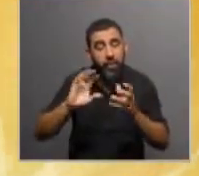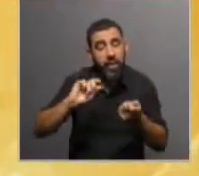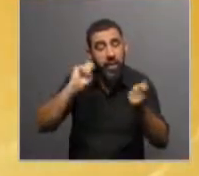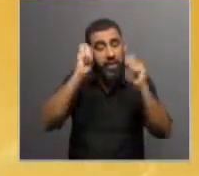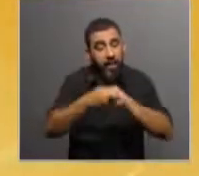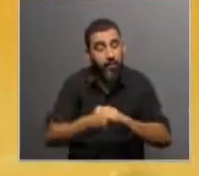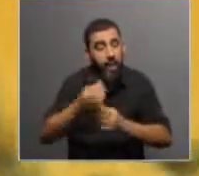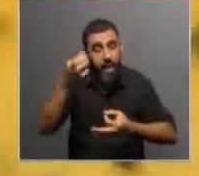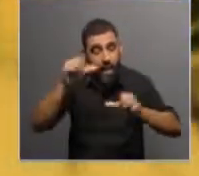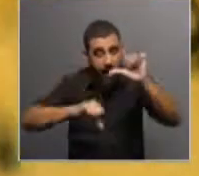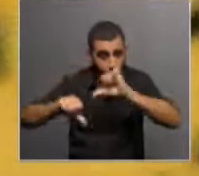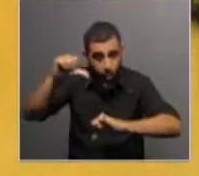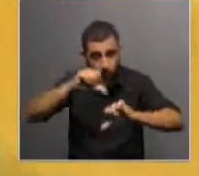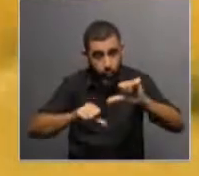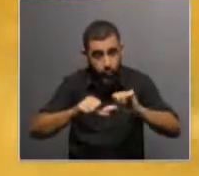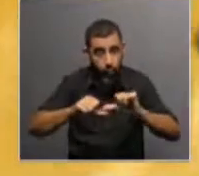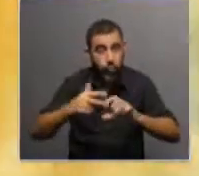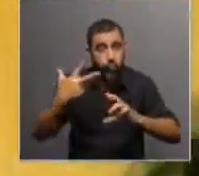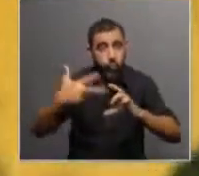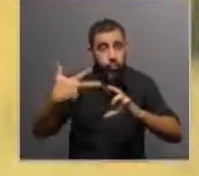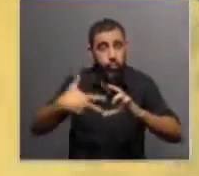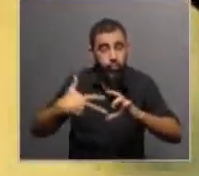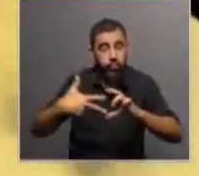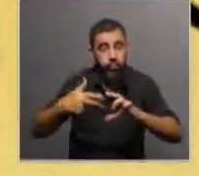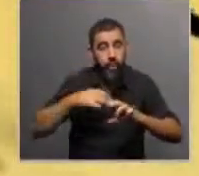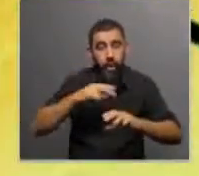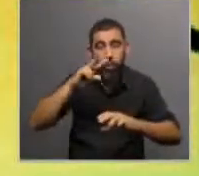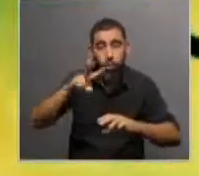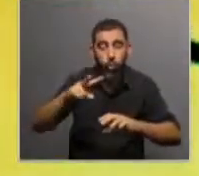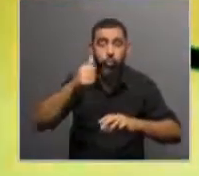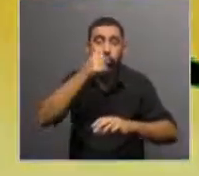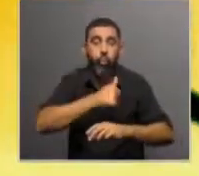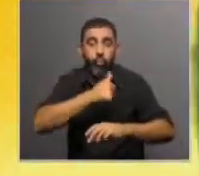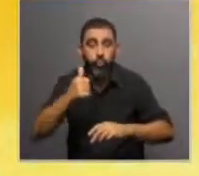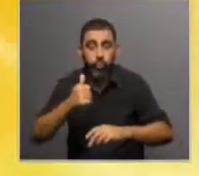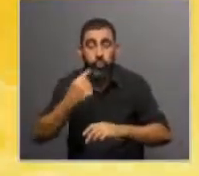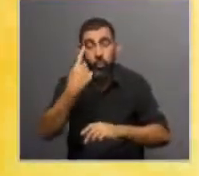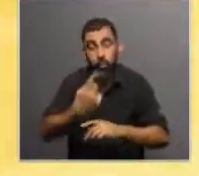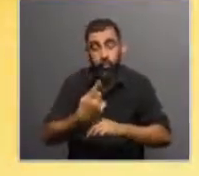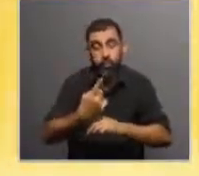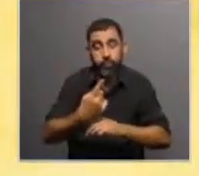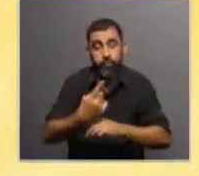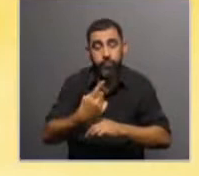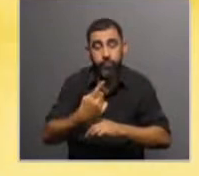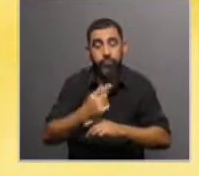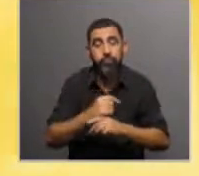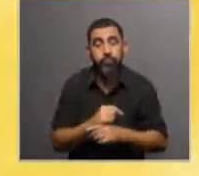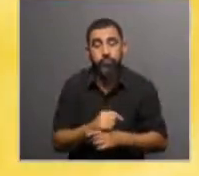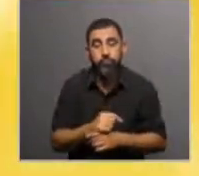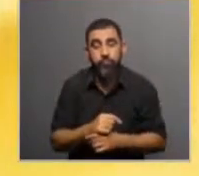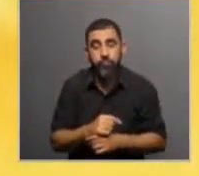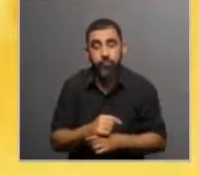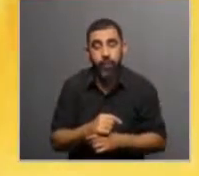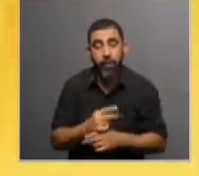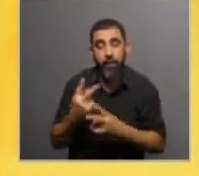formato presencial a uno virtual, que integra 2 grandes soluciones. Una es el recorrido en